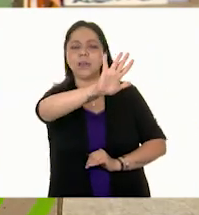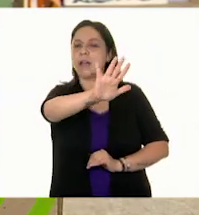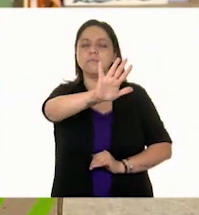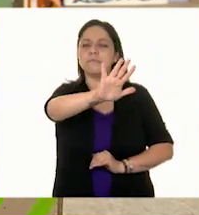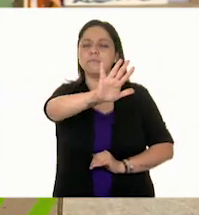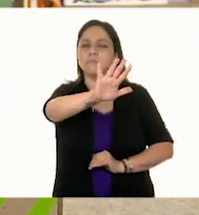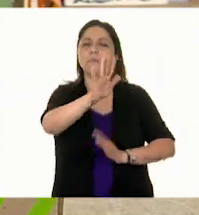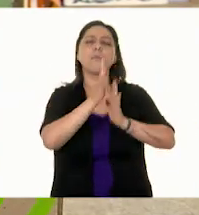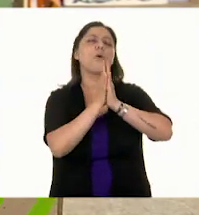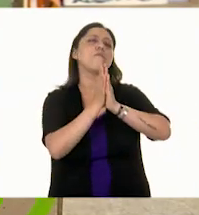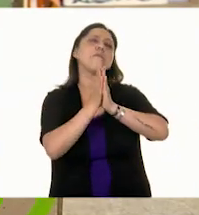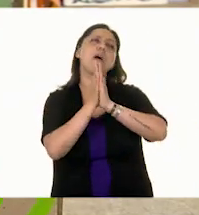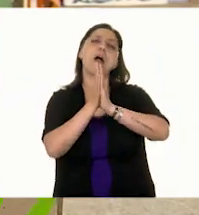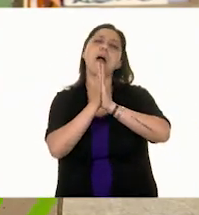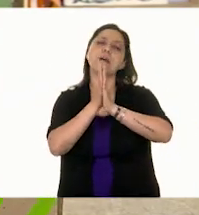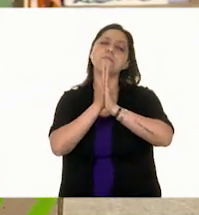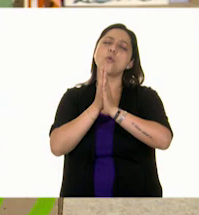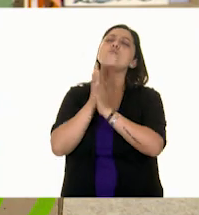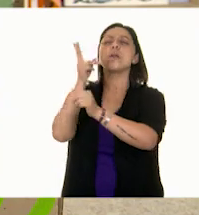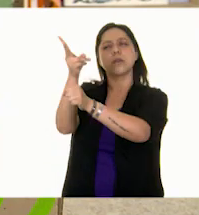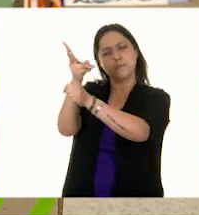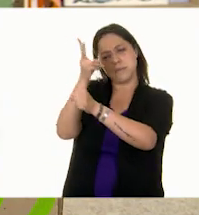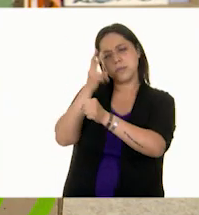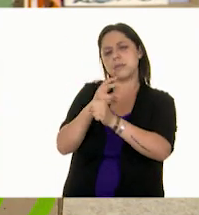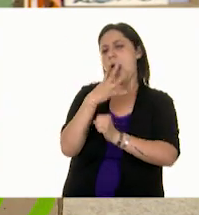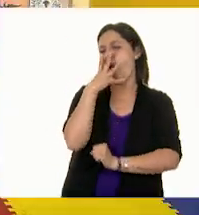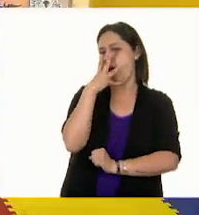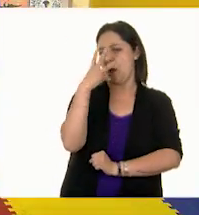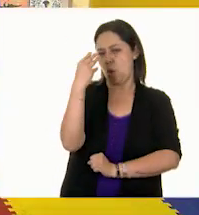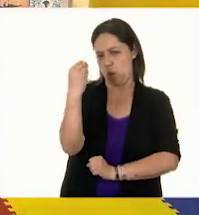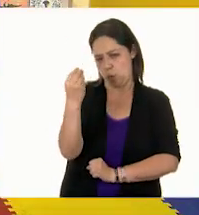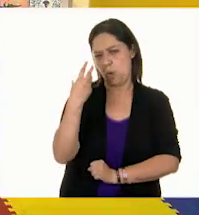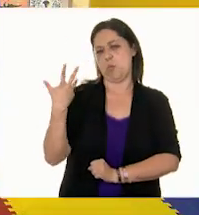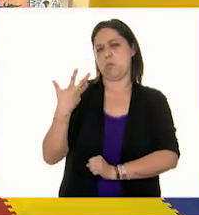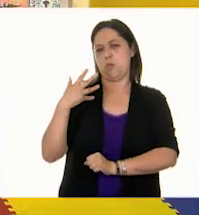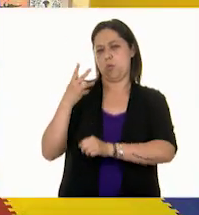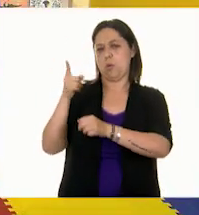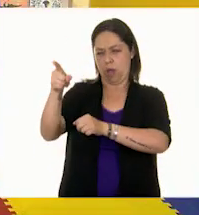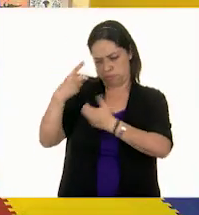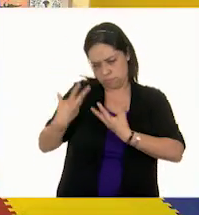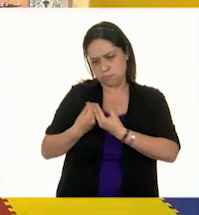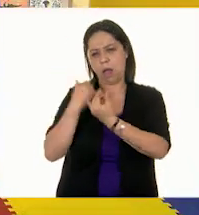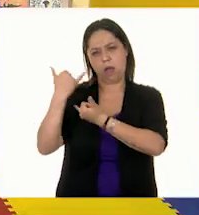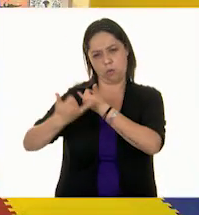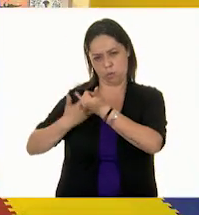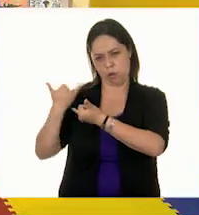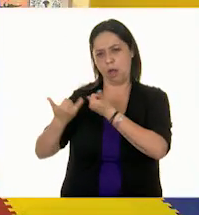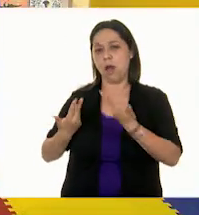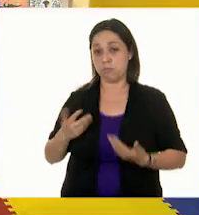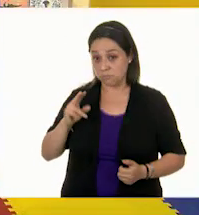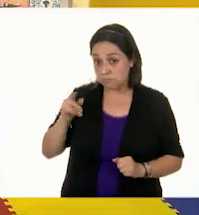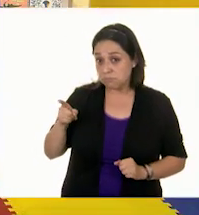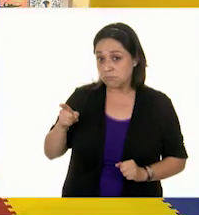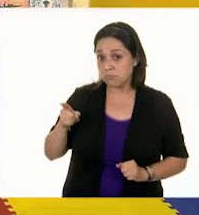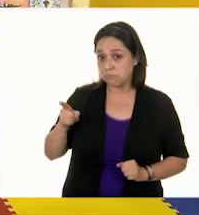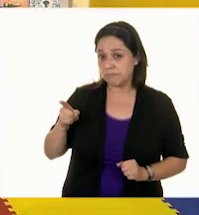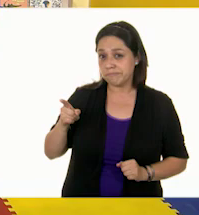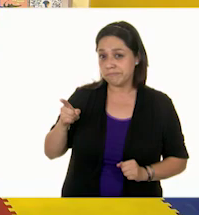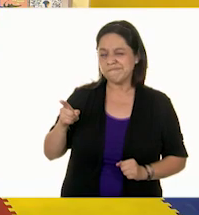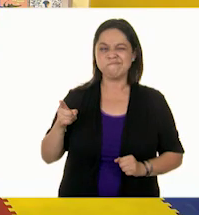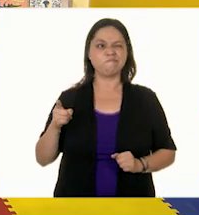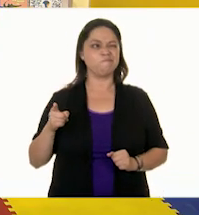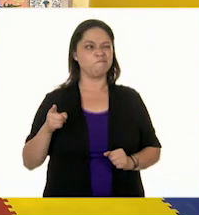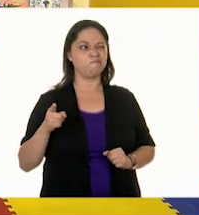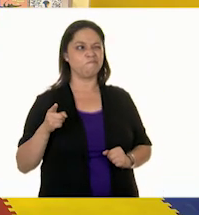por favor, también hay que invitar al lobo. Por favor, vamos a jugar con el lobo. ¿Sí?